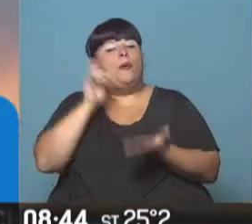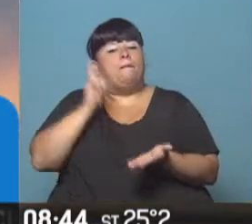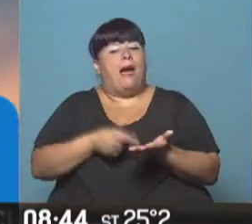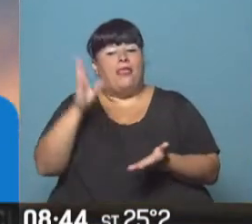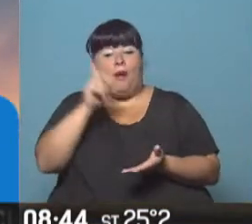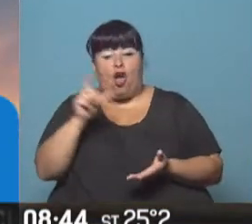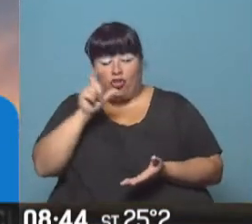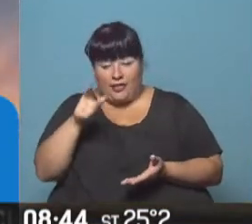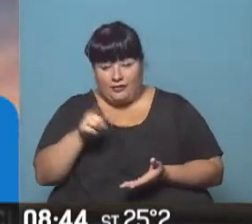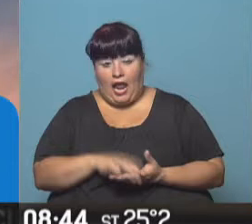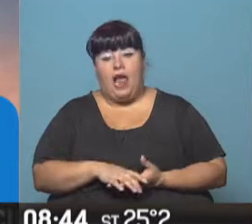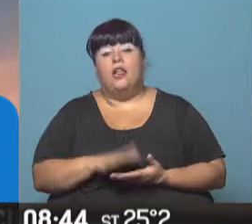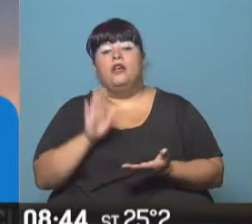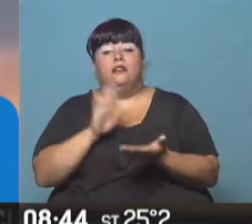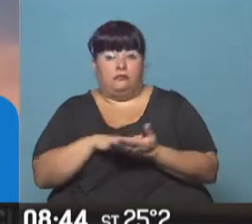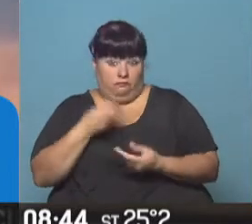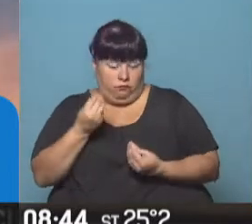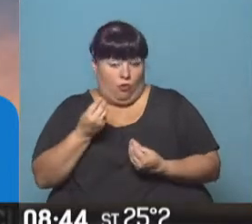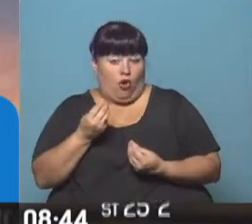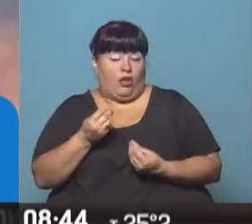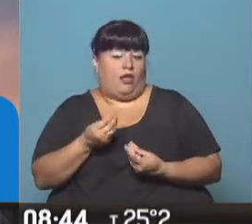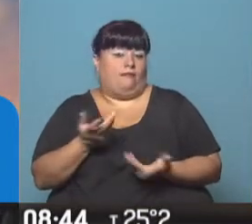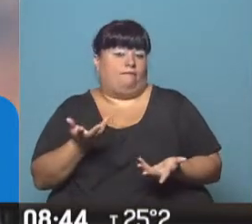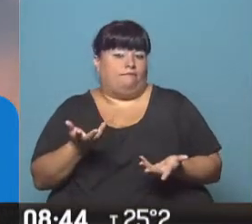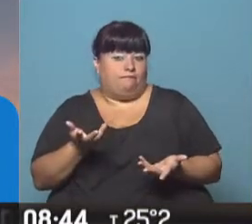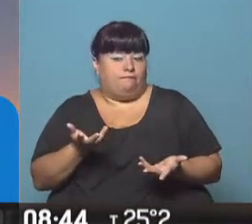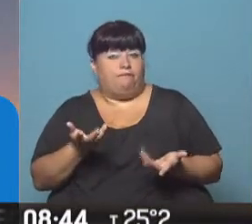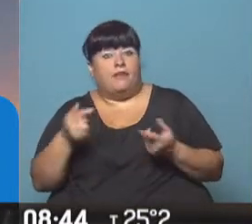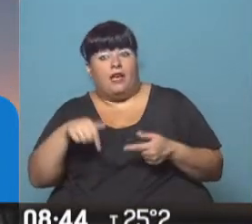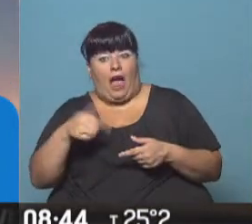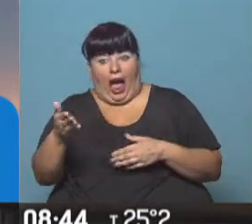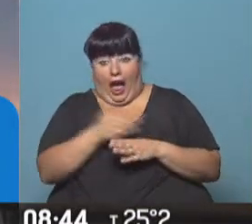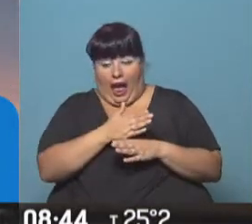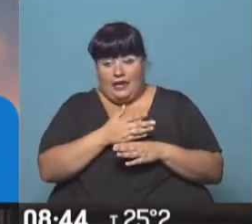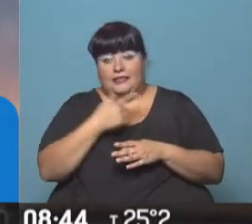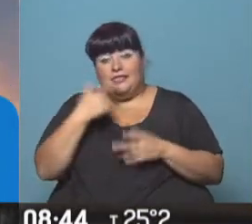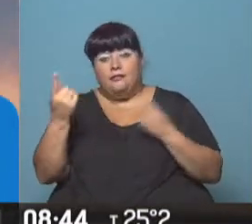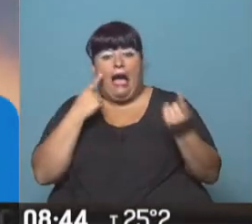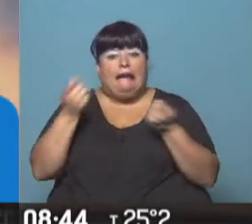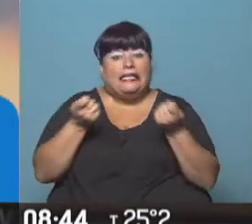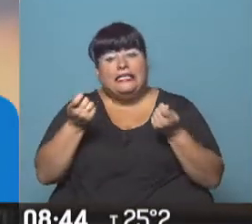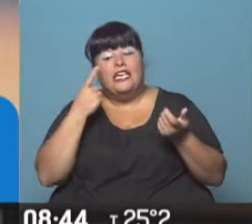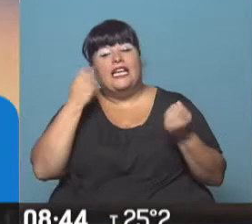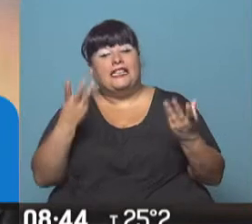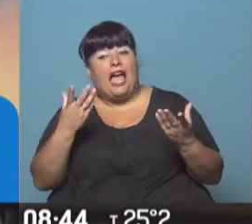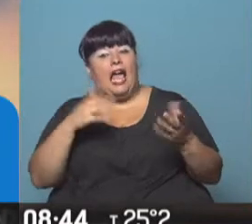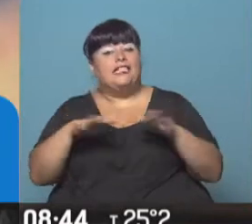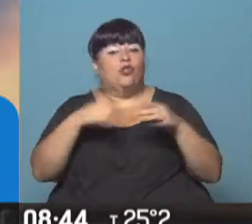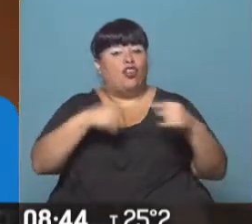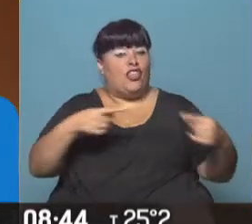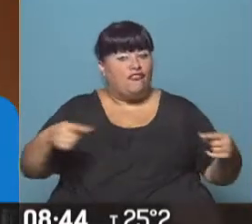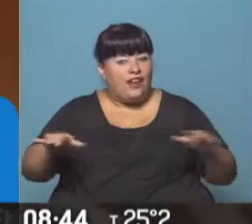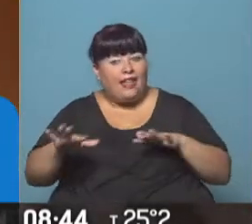adoptada por el Banco Central, sobre todo en días previos donde había muchas especulaciones, varios